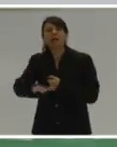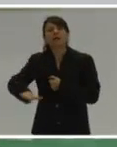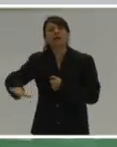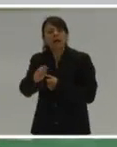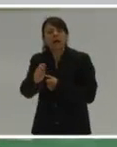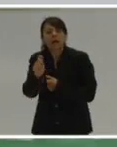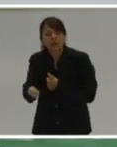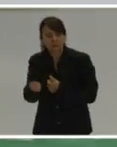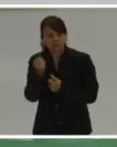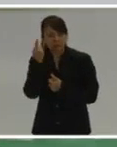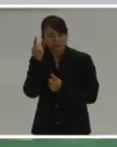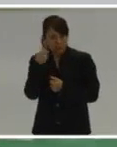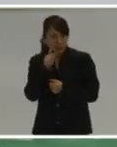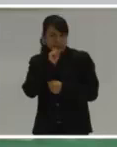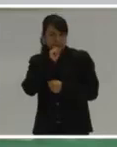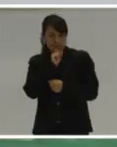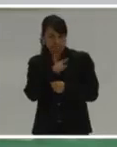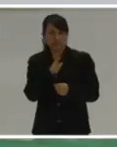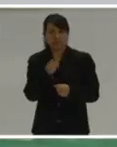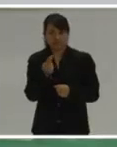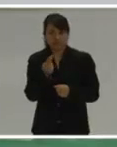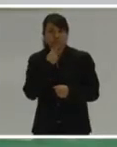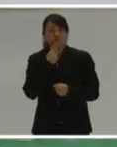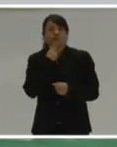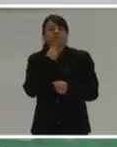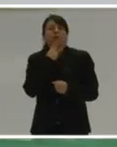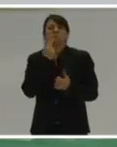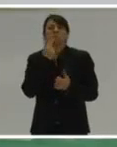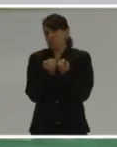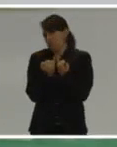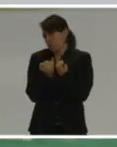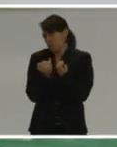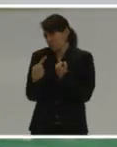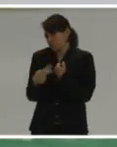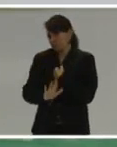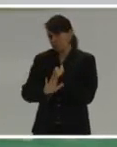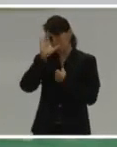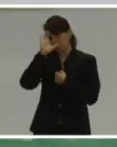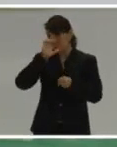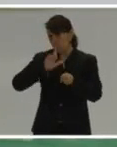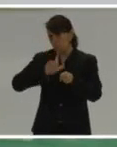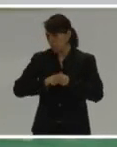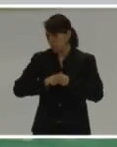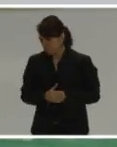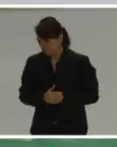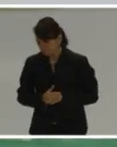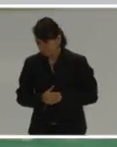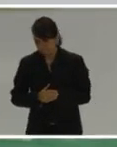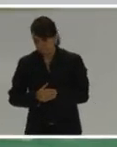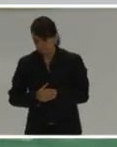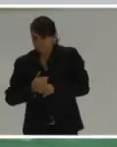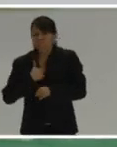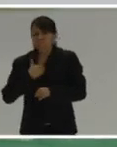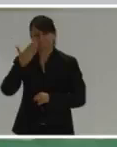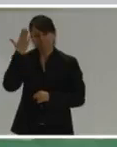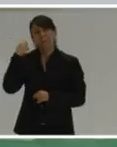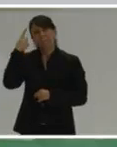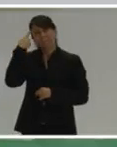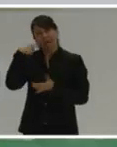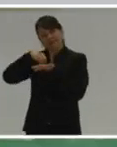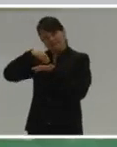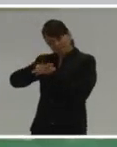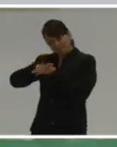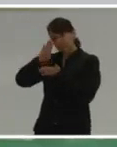cultural, ¿sí? Yo pensé que ya en la cuestión del registro biométrico